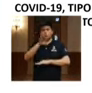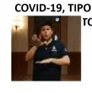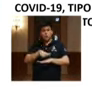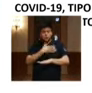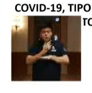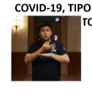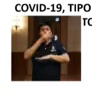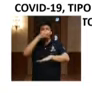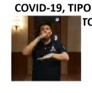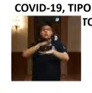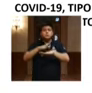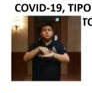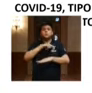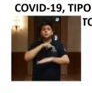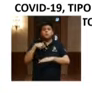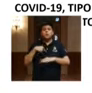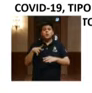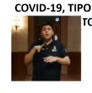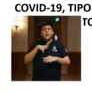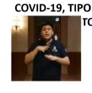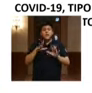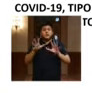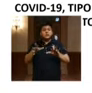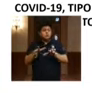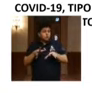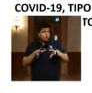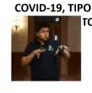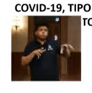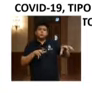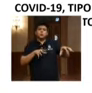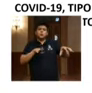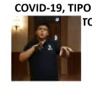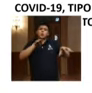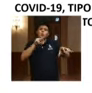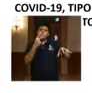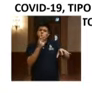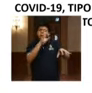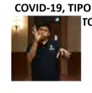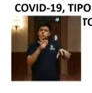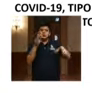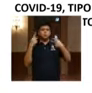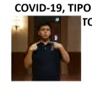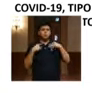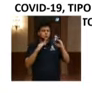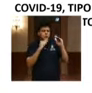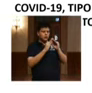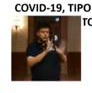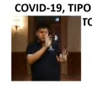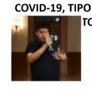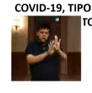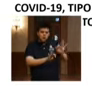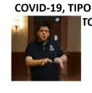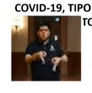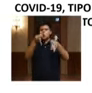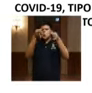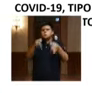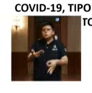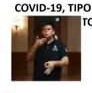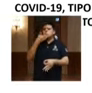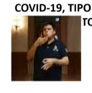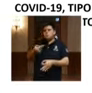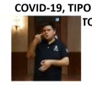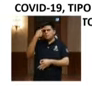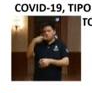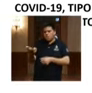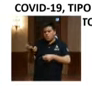esta distribución, los servicios de salud y la capacidad hospitalaria será suficiente para atender